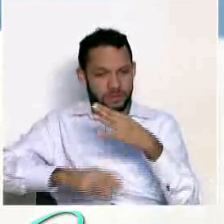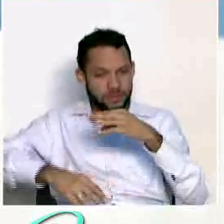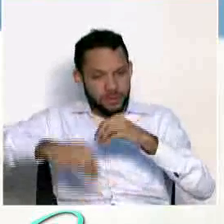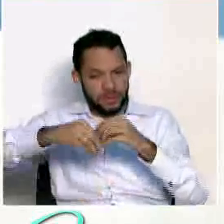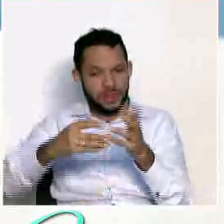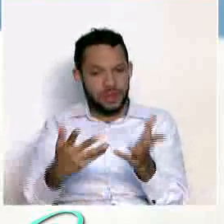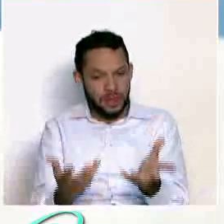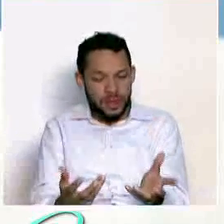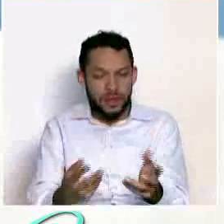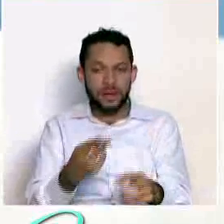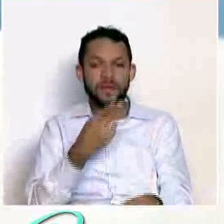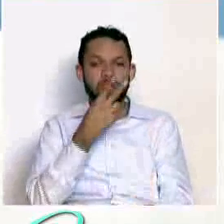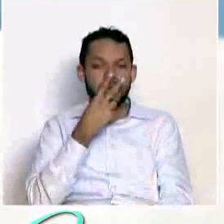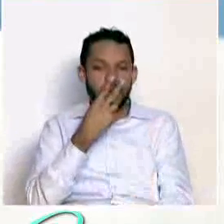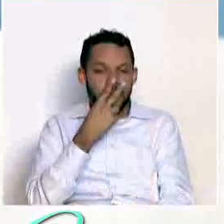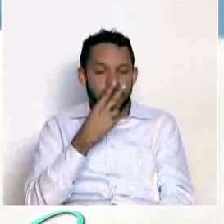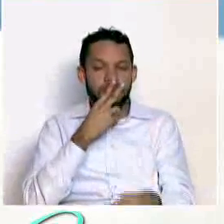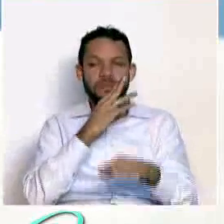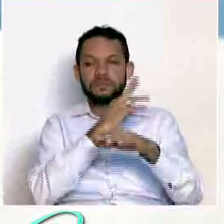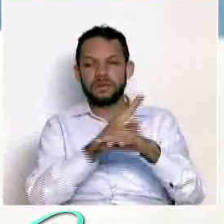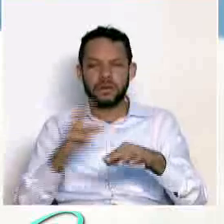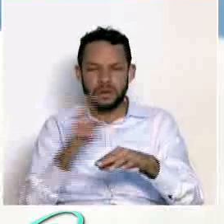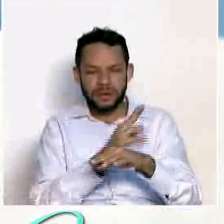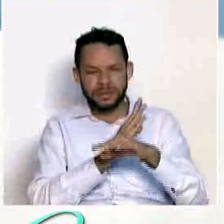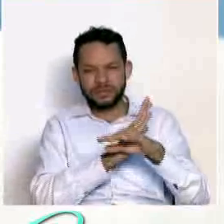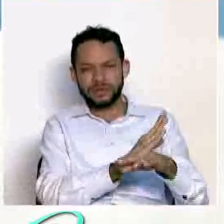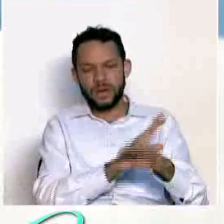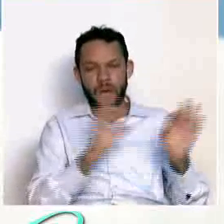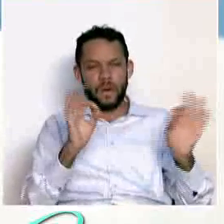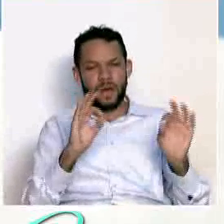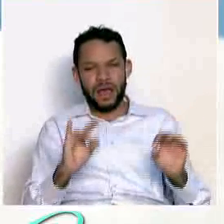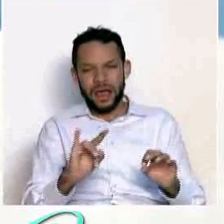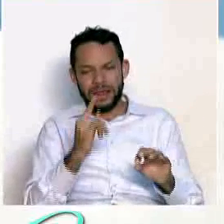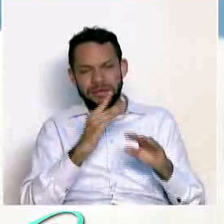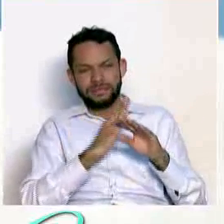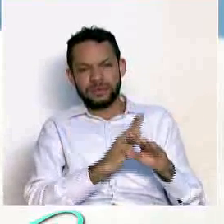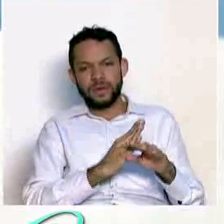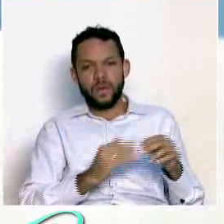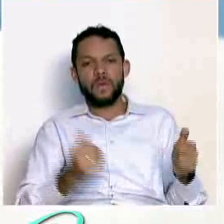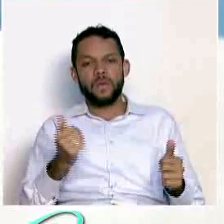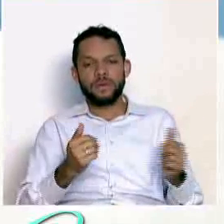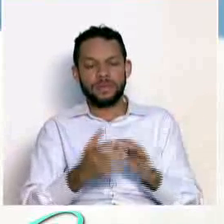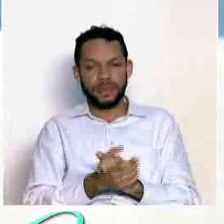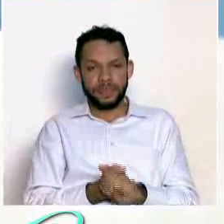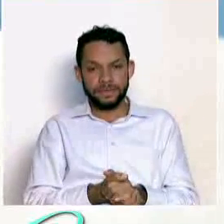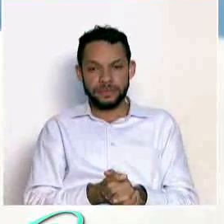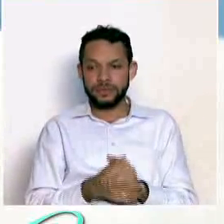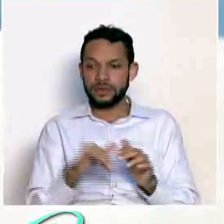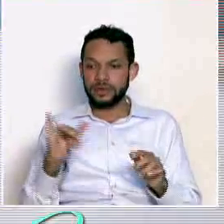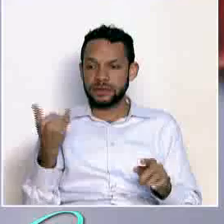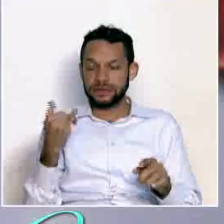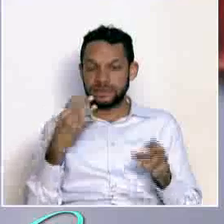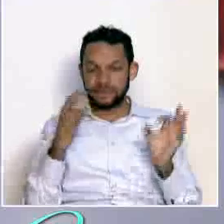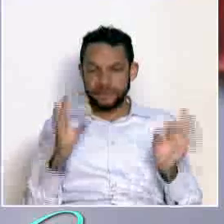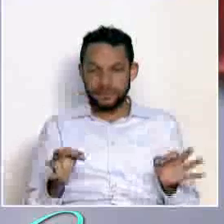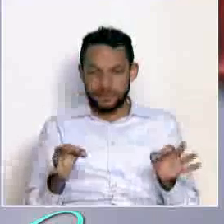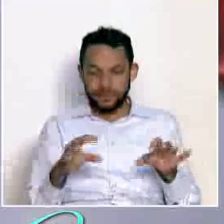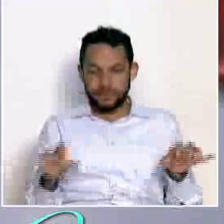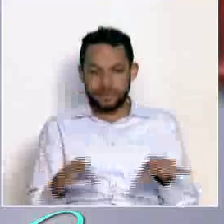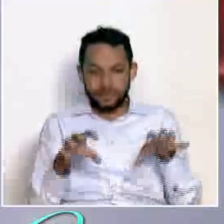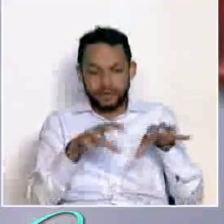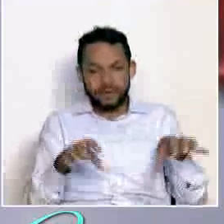quienes quieran dejar de fumar, que tengan ciertas adicciones en general? Es tal vez una de las